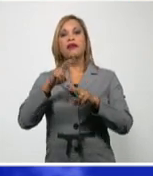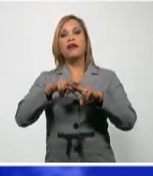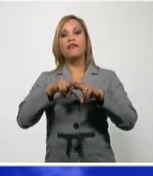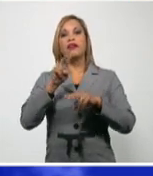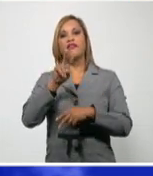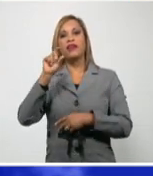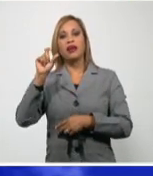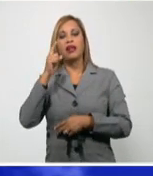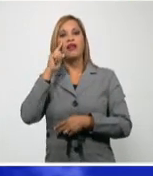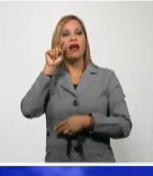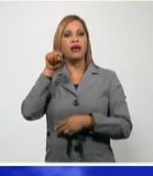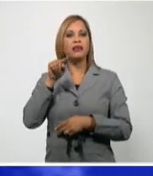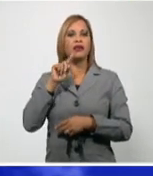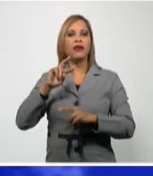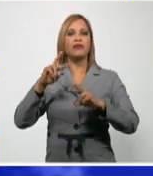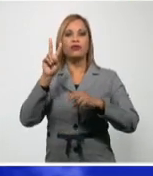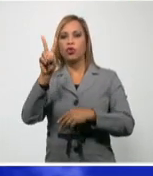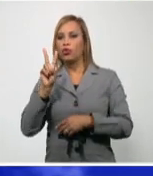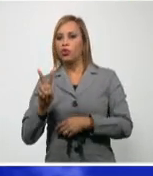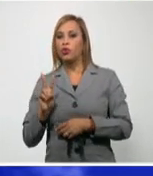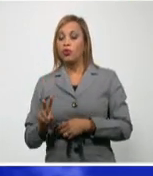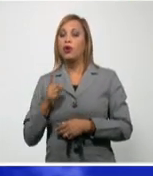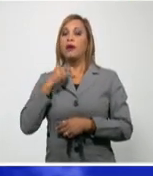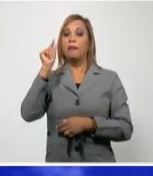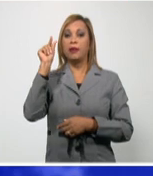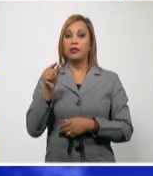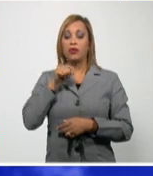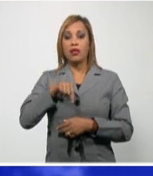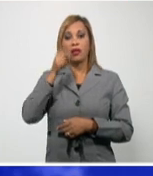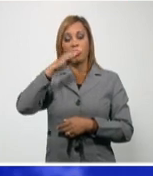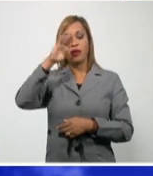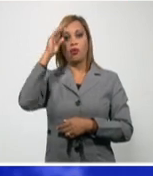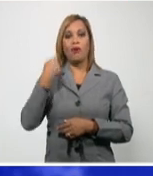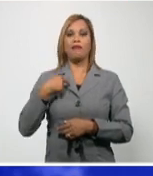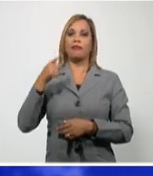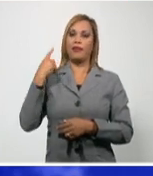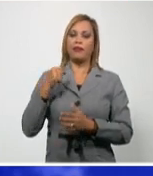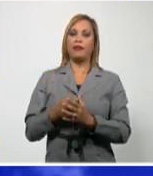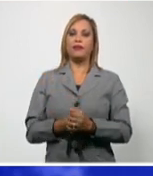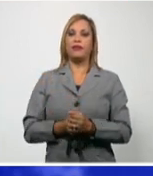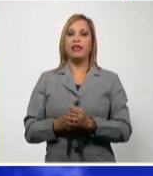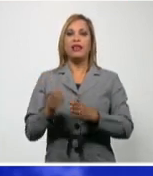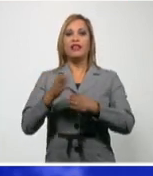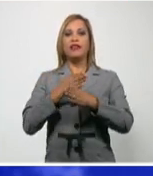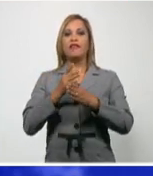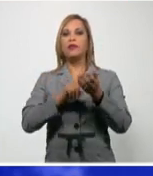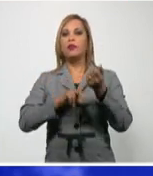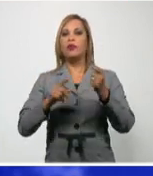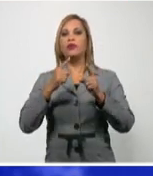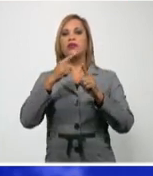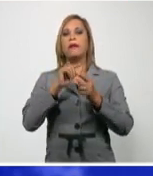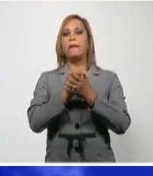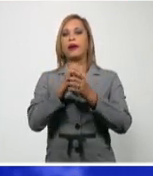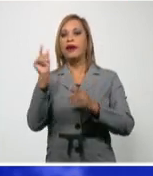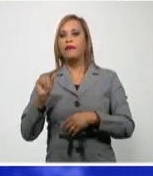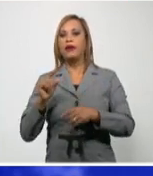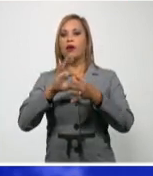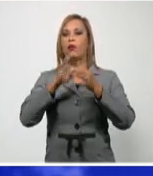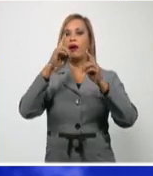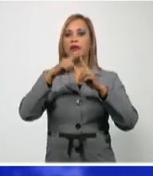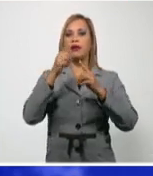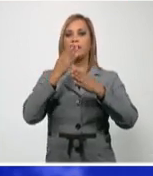mostraron dobles dígitos en la cantidad de casos autóctonos durante la jornada de ayer. A dichos territorios se suman Mayabeque, Guantánamo, Artemisa y